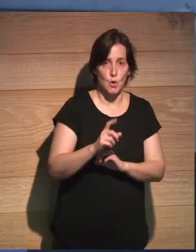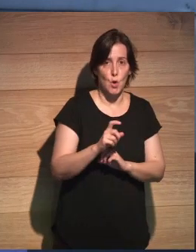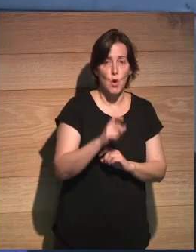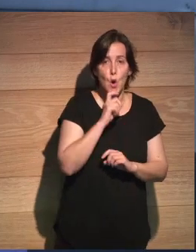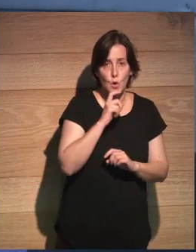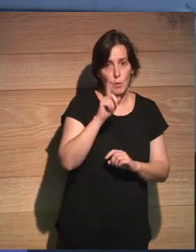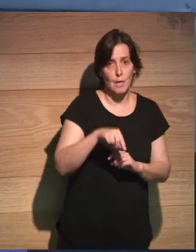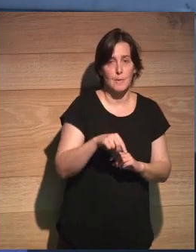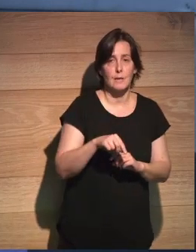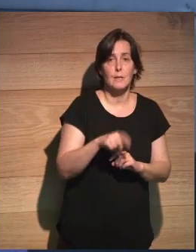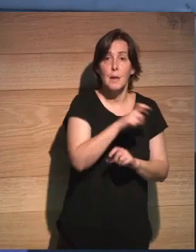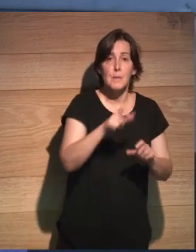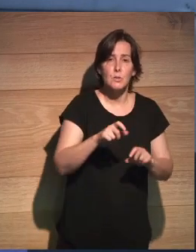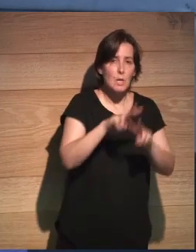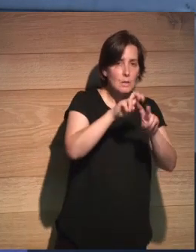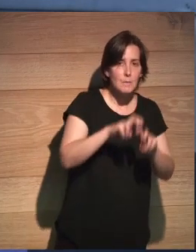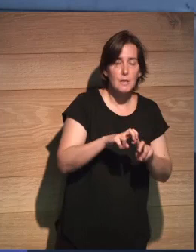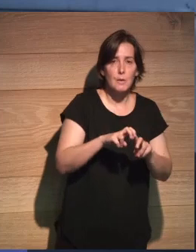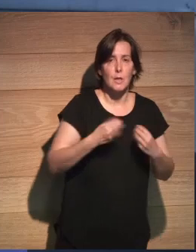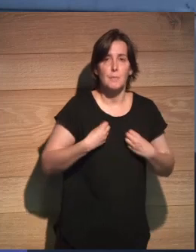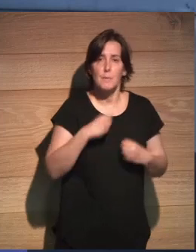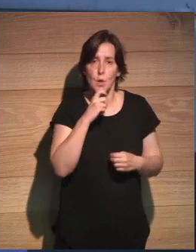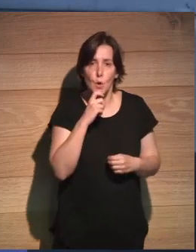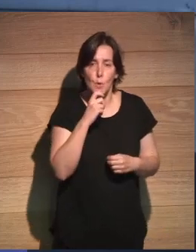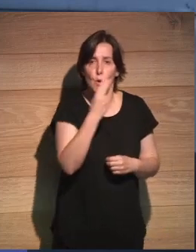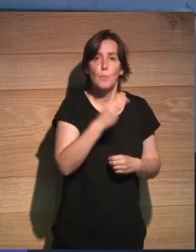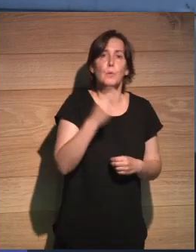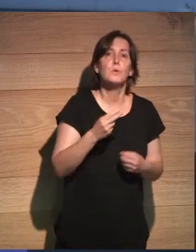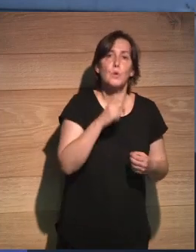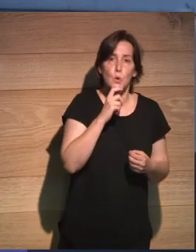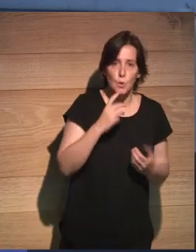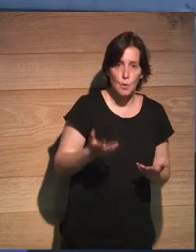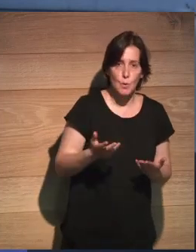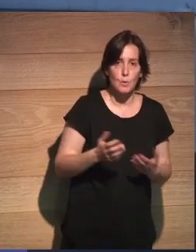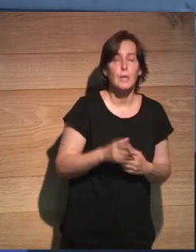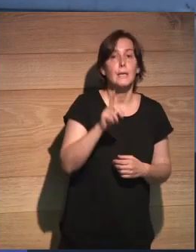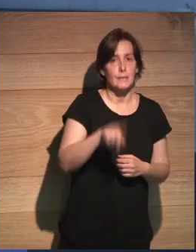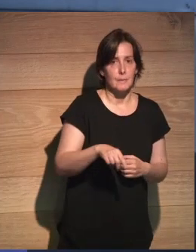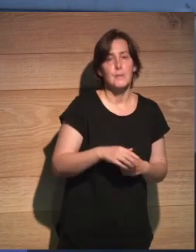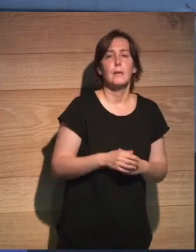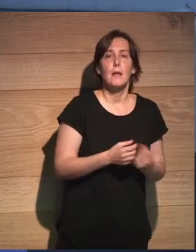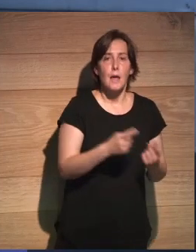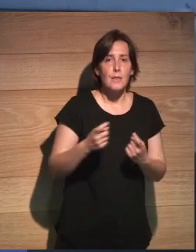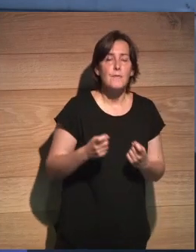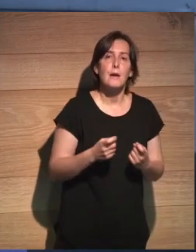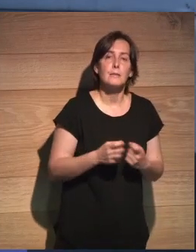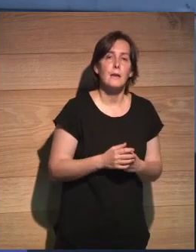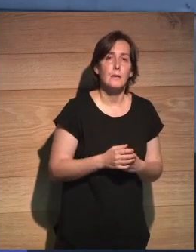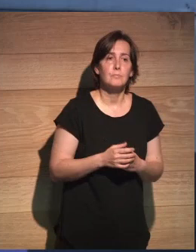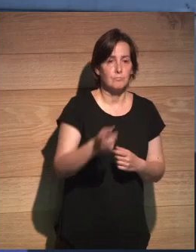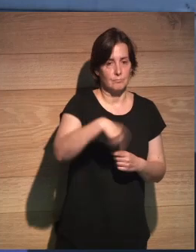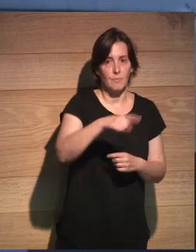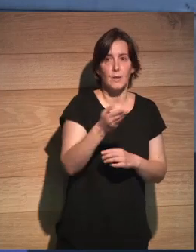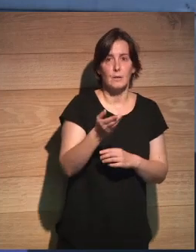los investigadores, cómo trabajan, cómo están de comprometidos en el desarrollo de esa actividad. También eso es necesario que se